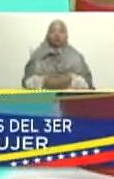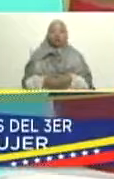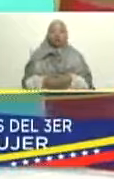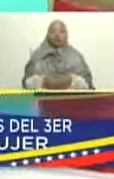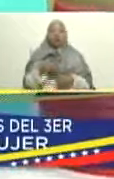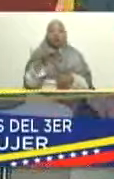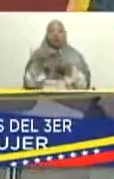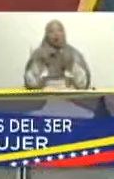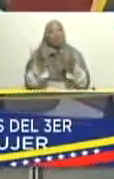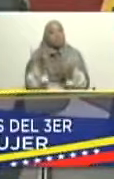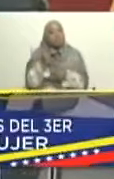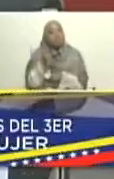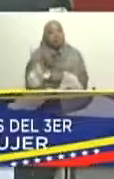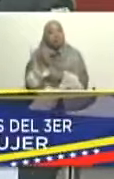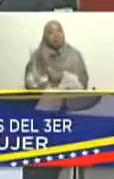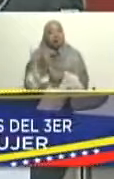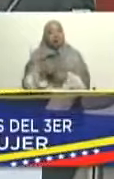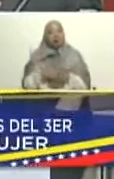estás?